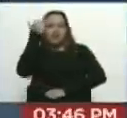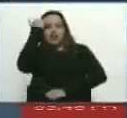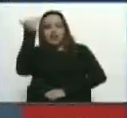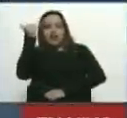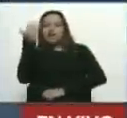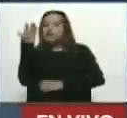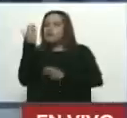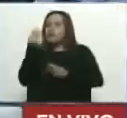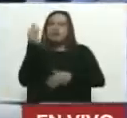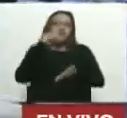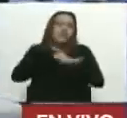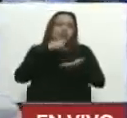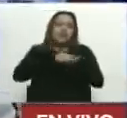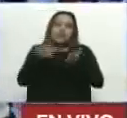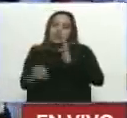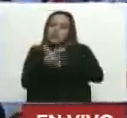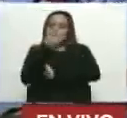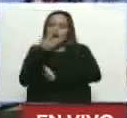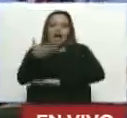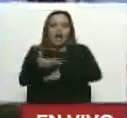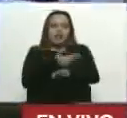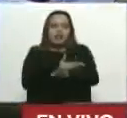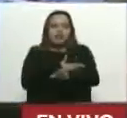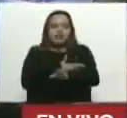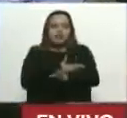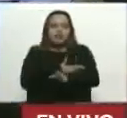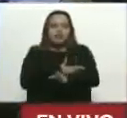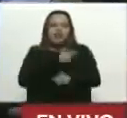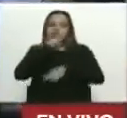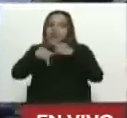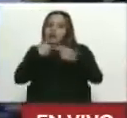traicionadas, y traerlas al escenario nacional,